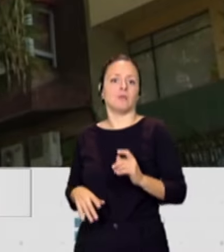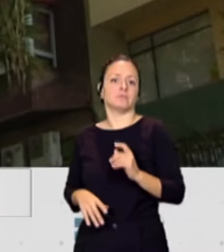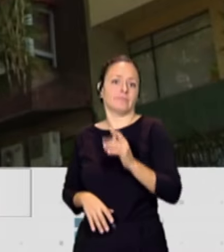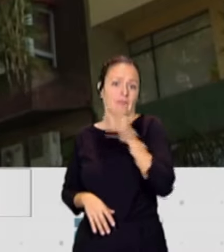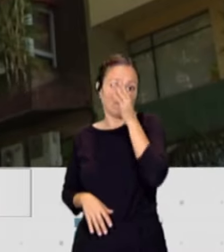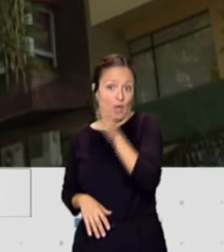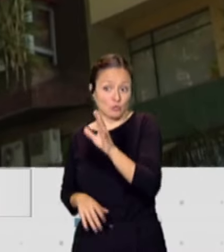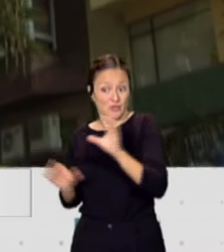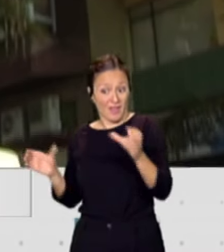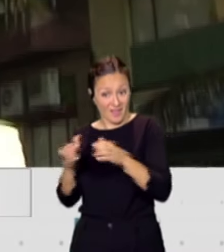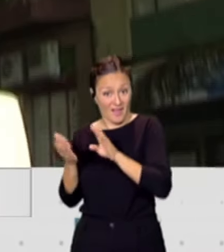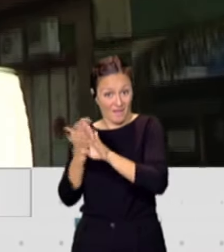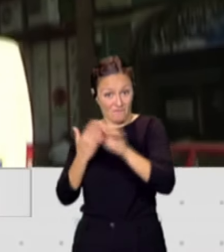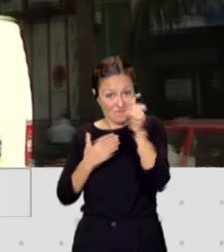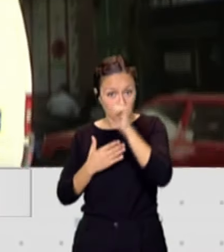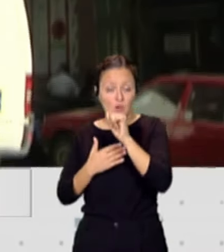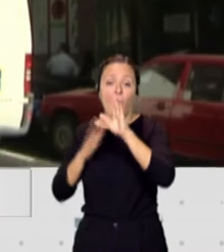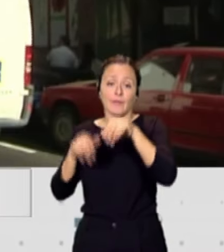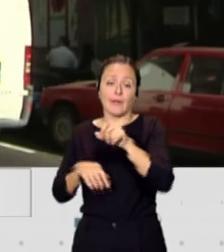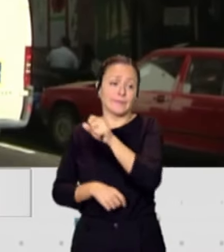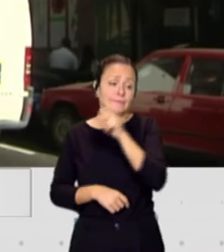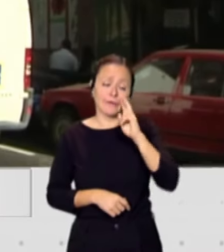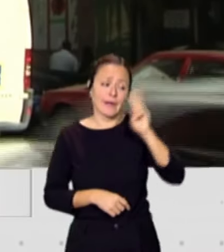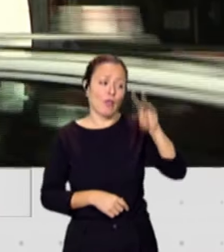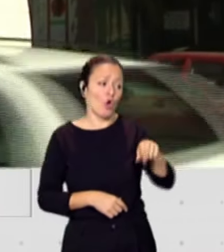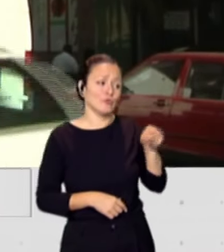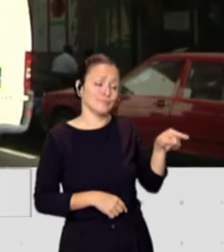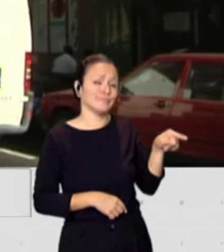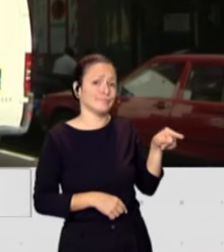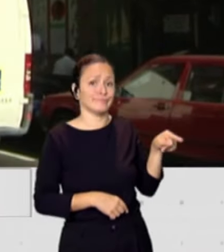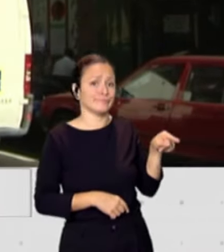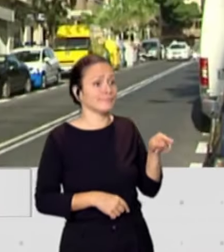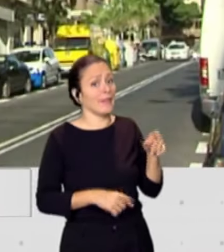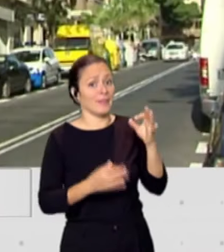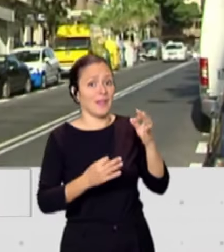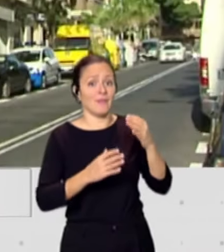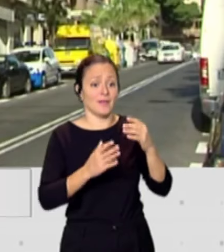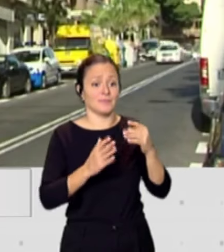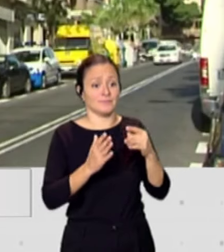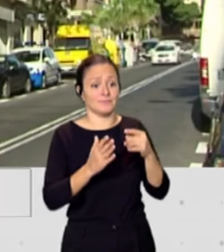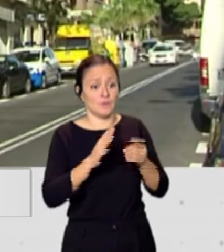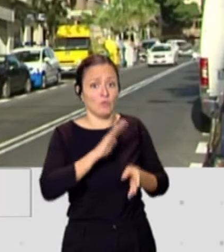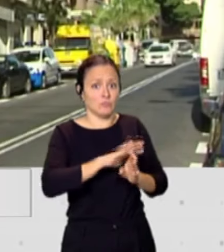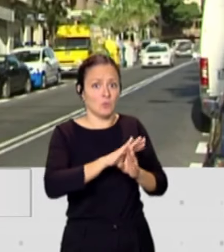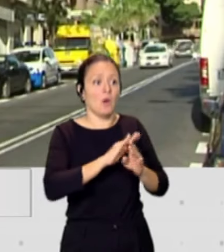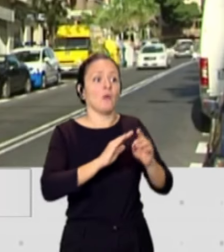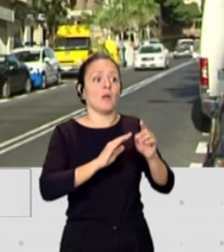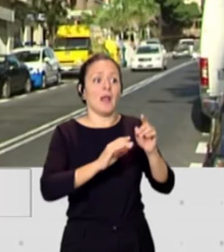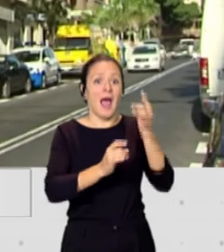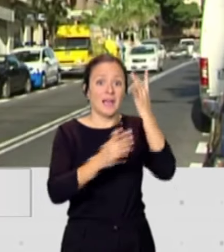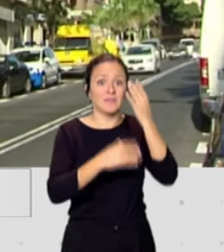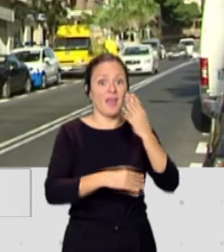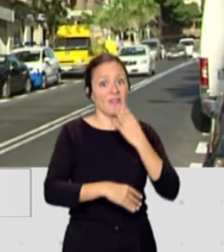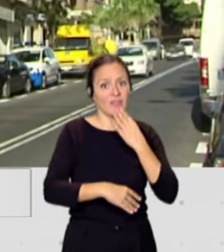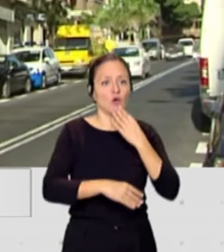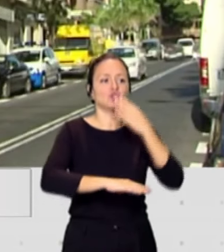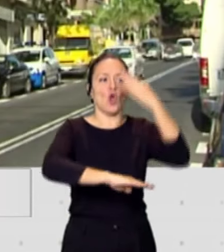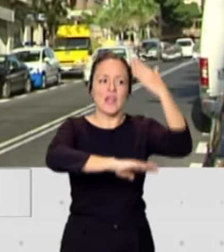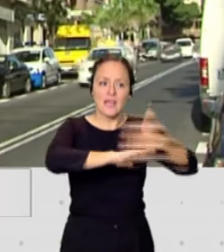razón a los vecinos y poniéndole un límite a las actividades de ocio una llamada de atención también a los